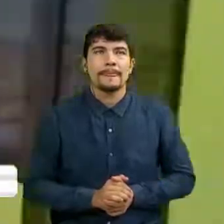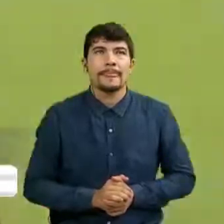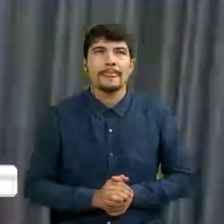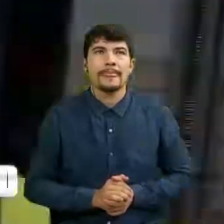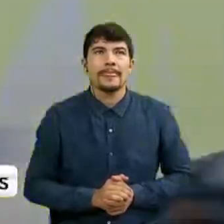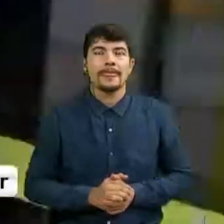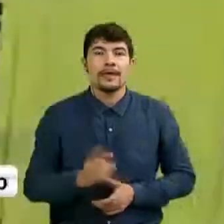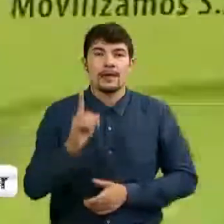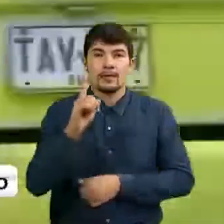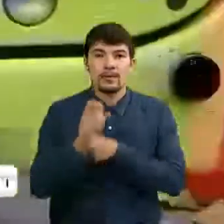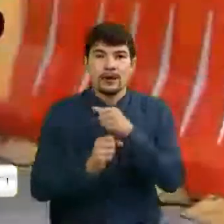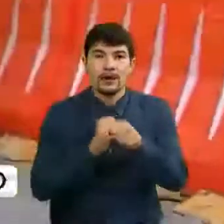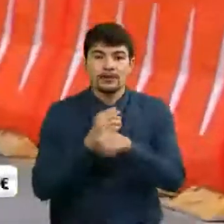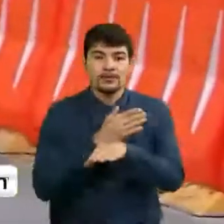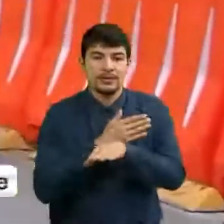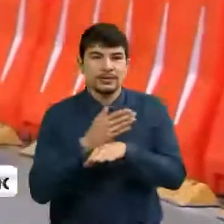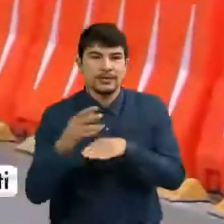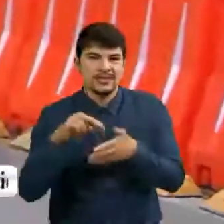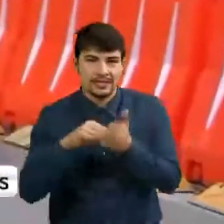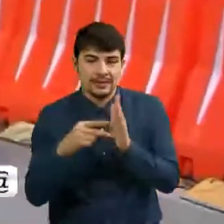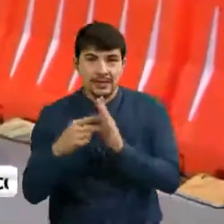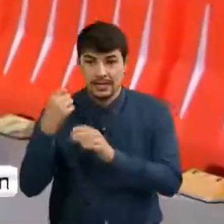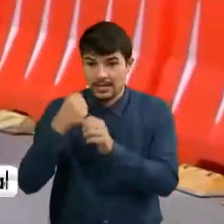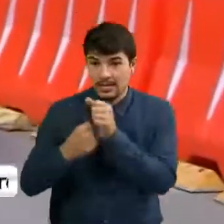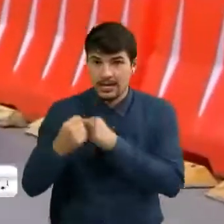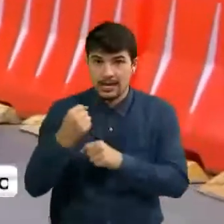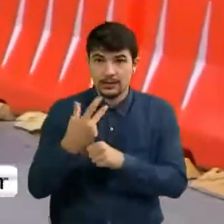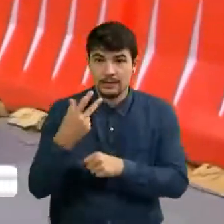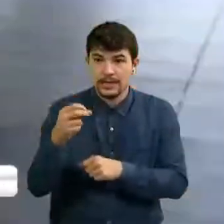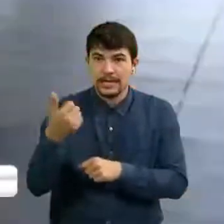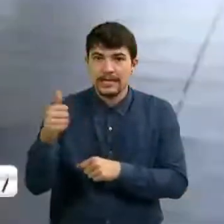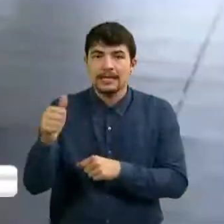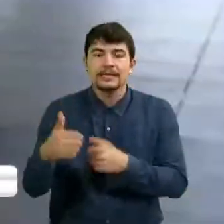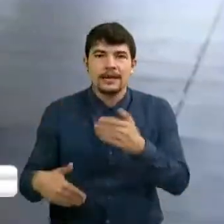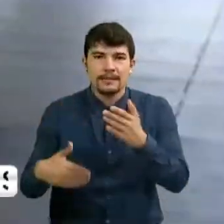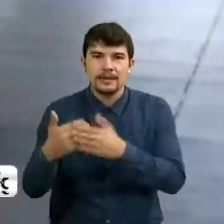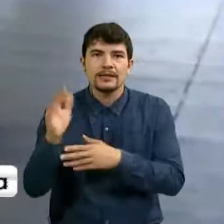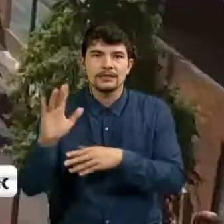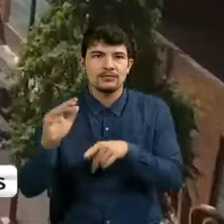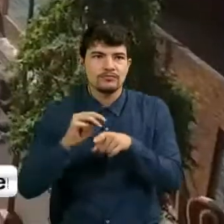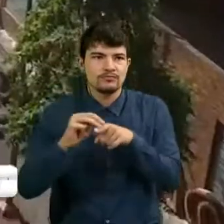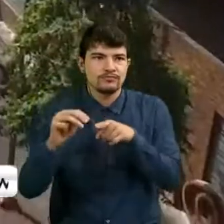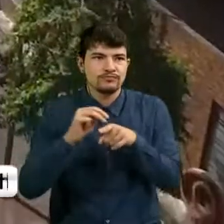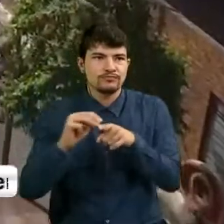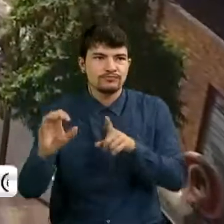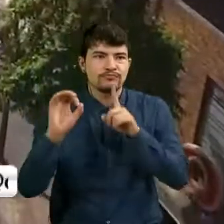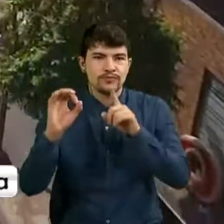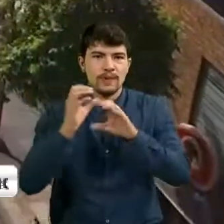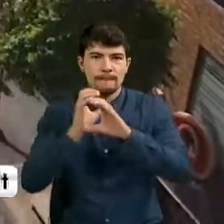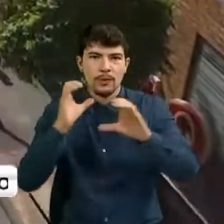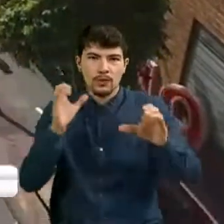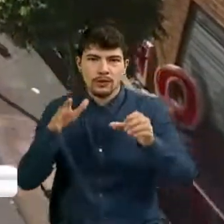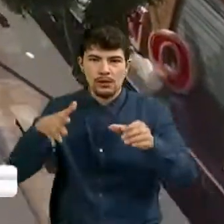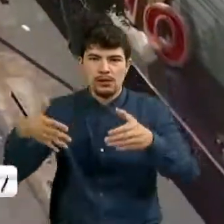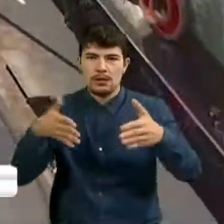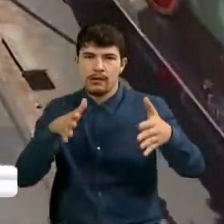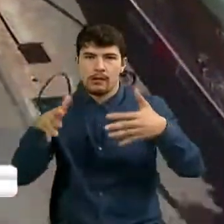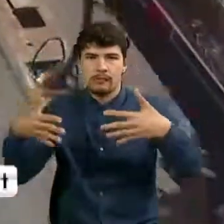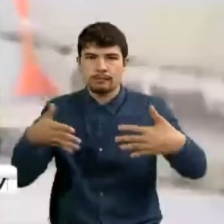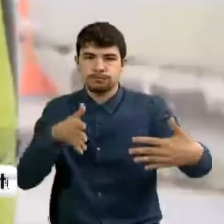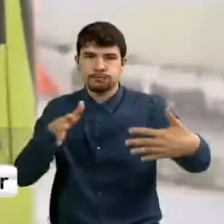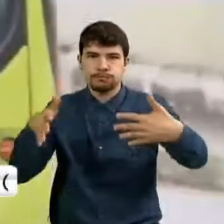Solo un año después, es decir, en el 2010, entró en funcionamiento la operatividad de buses articulados, padrones